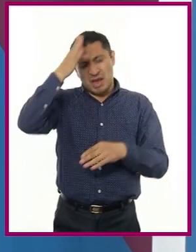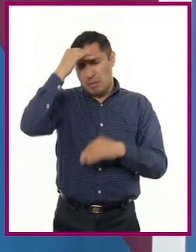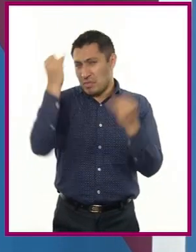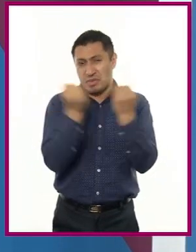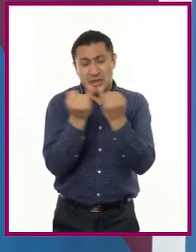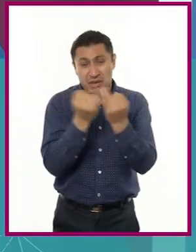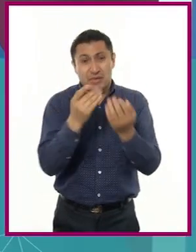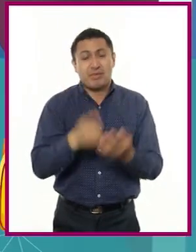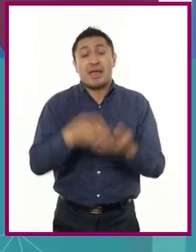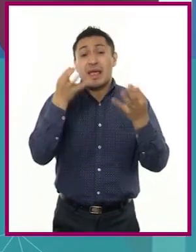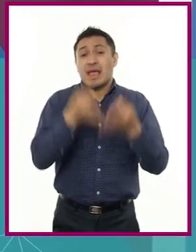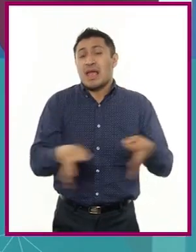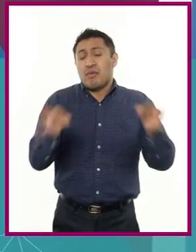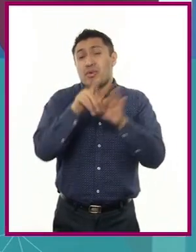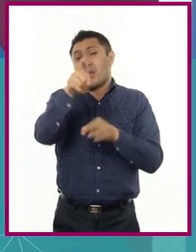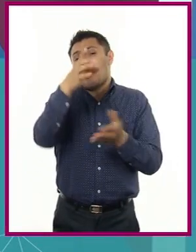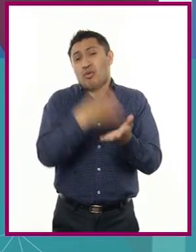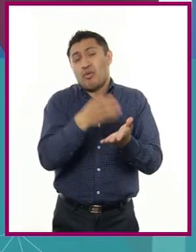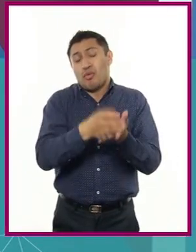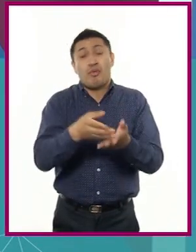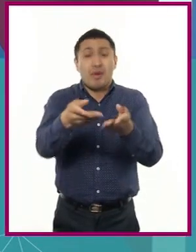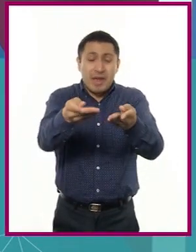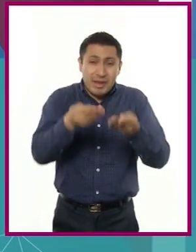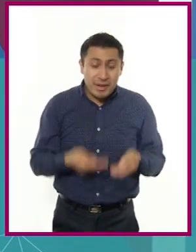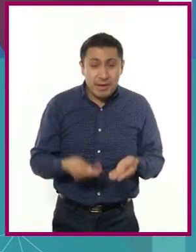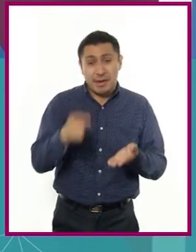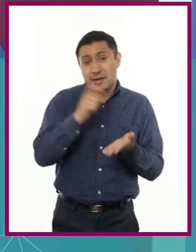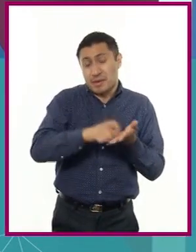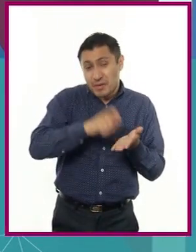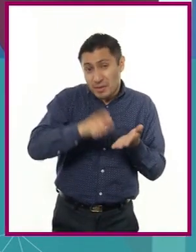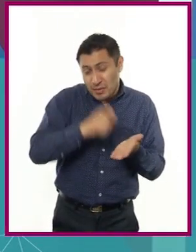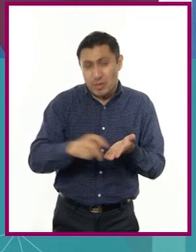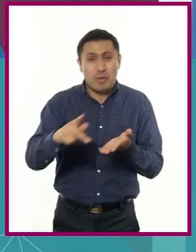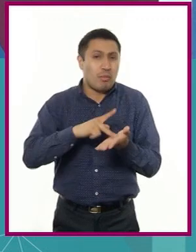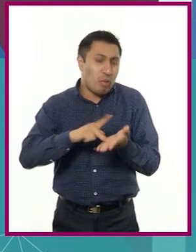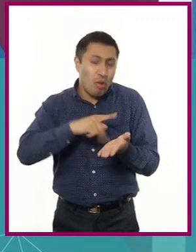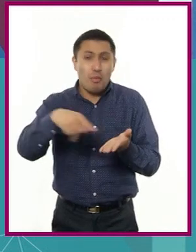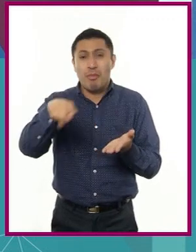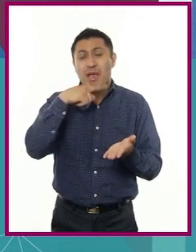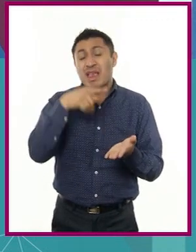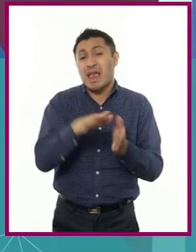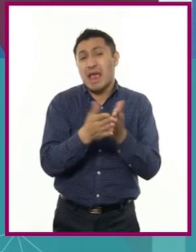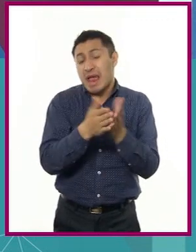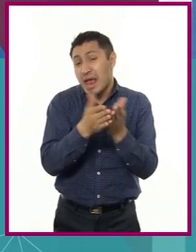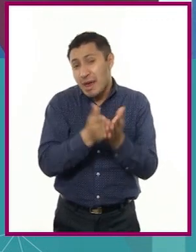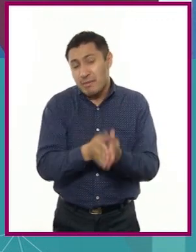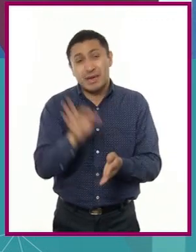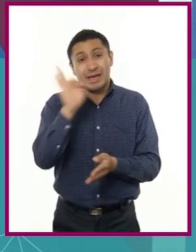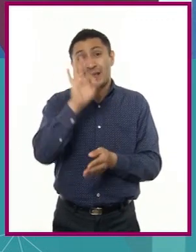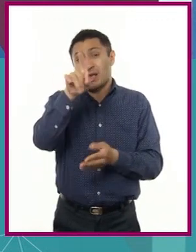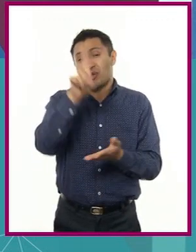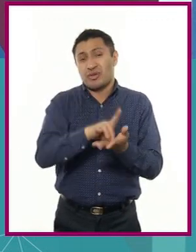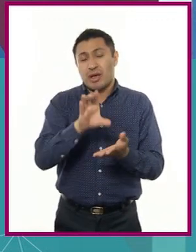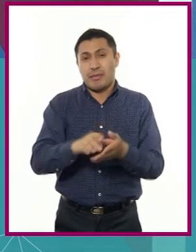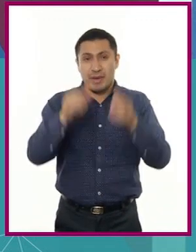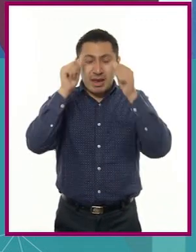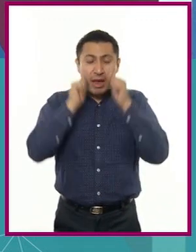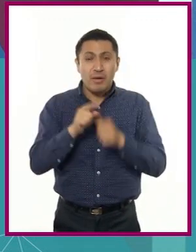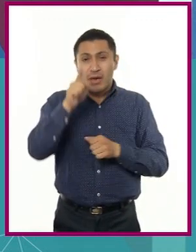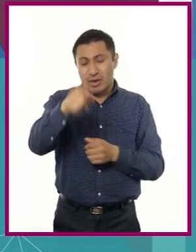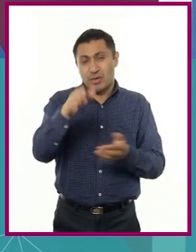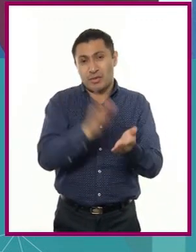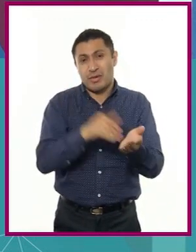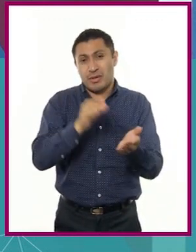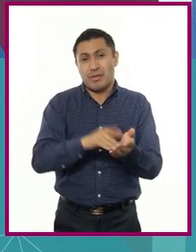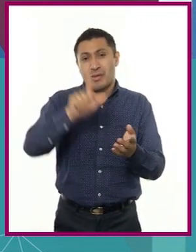que tengan cerca su cuaderno, bolígrafo o lápiz y su libro de texto. Si tienen discapacidad visual, preparen sus